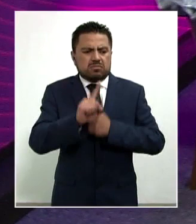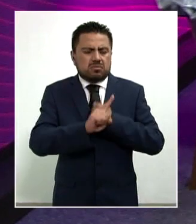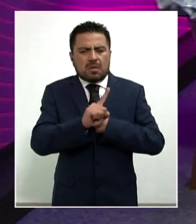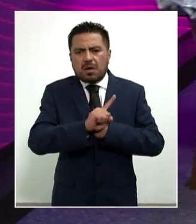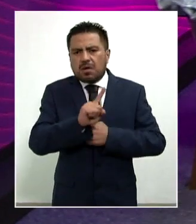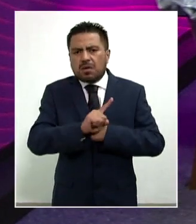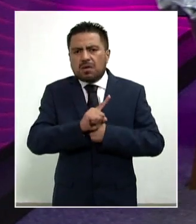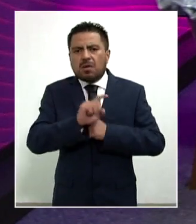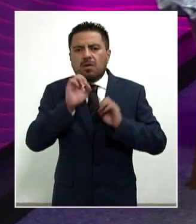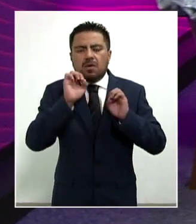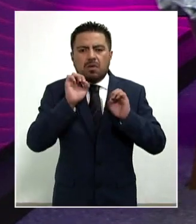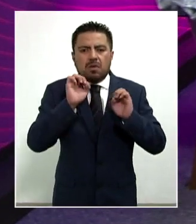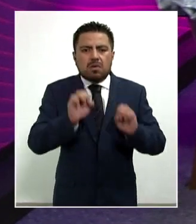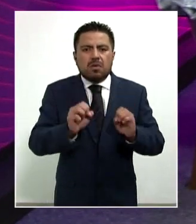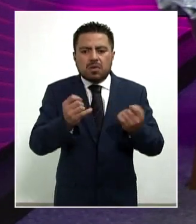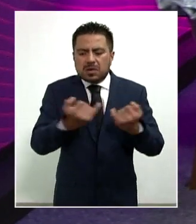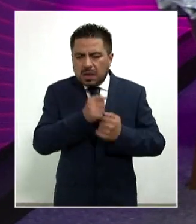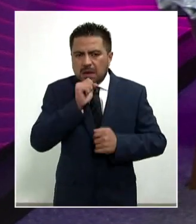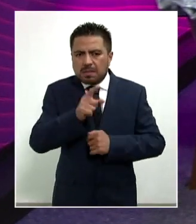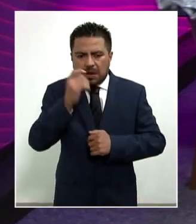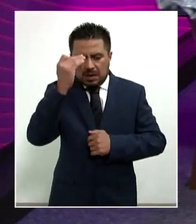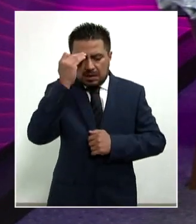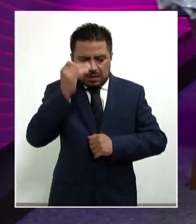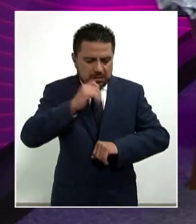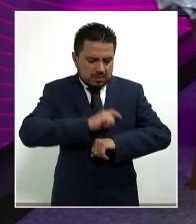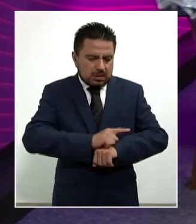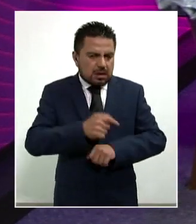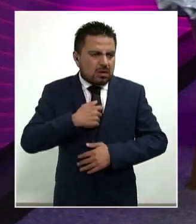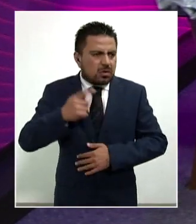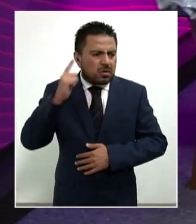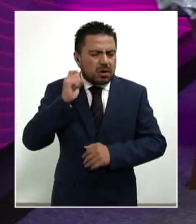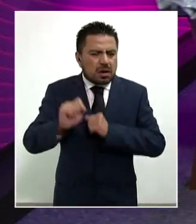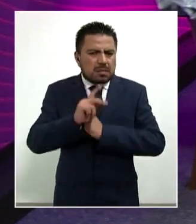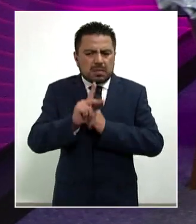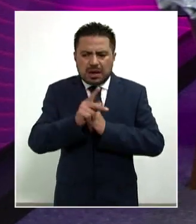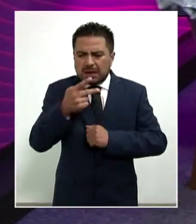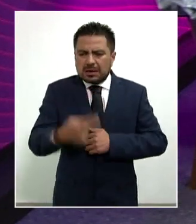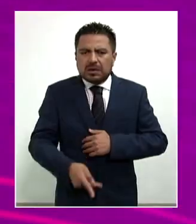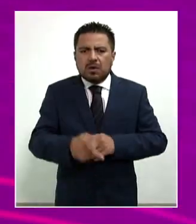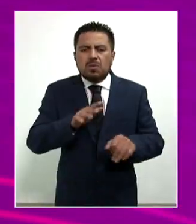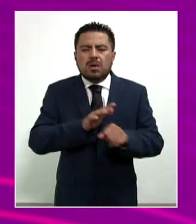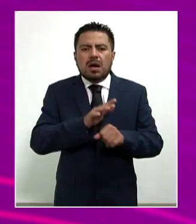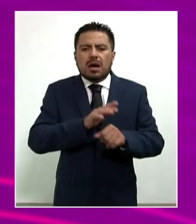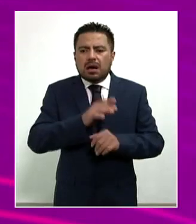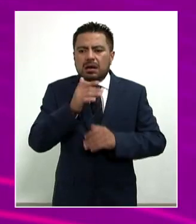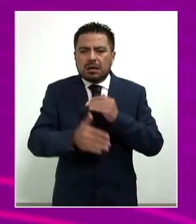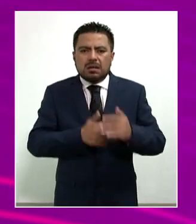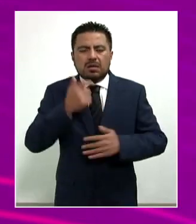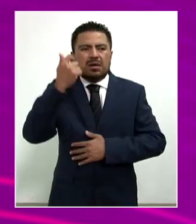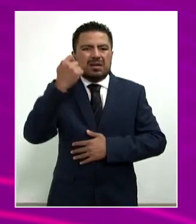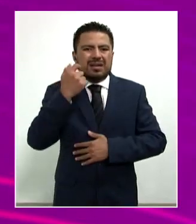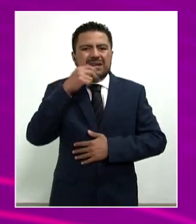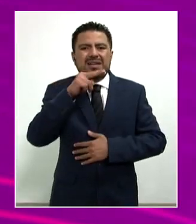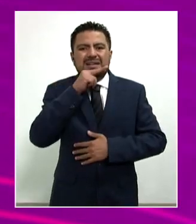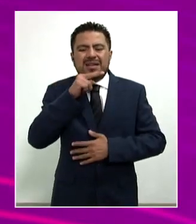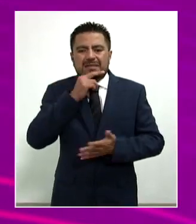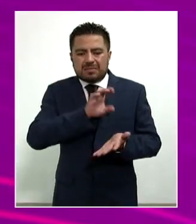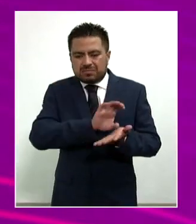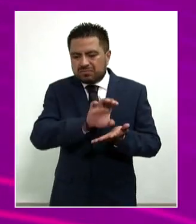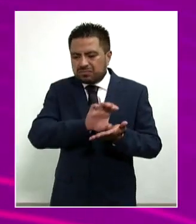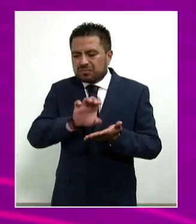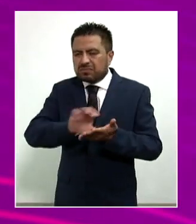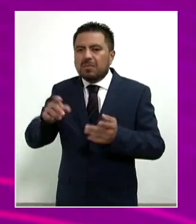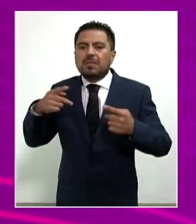problema. O también que pasa mucho, he escuchado mucho en este país, por ejemplo, cuando es el momento de dar aguinaldo y la